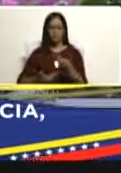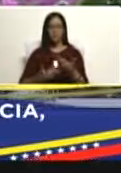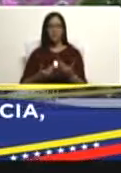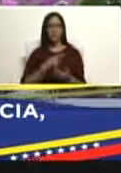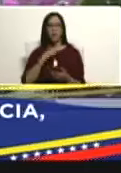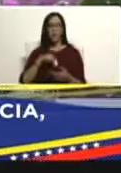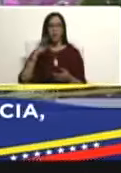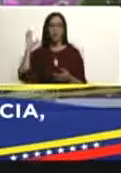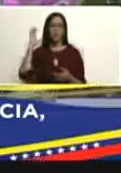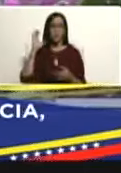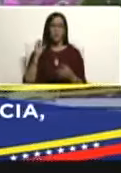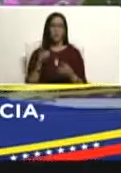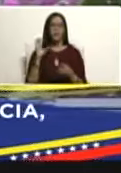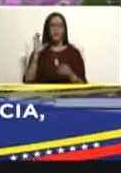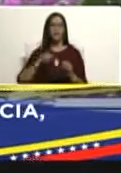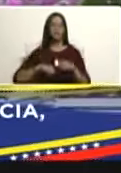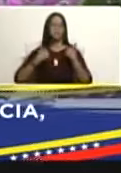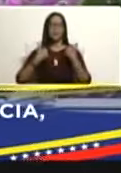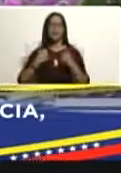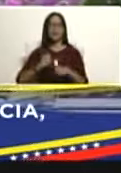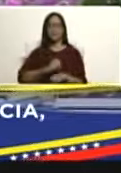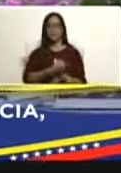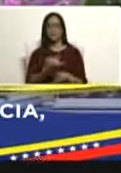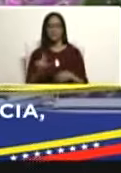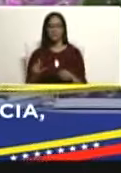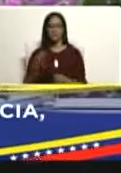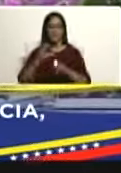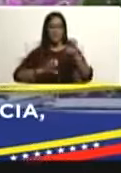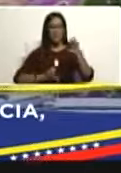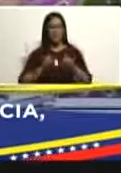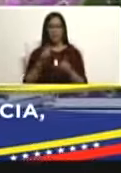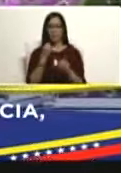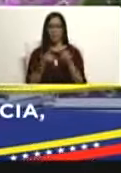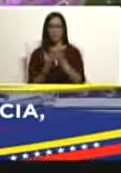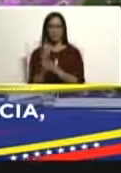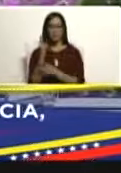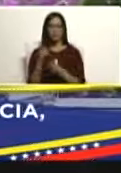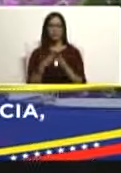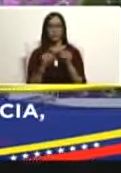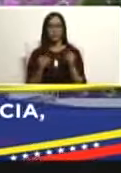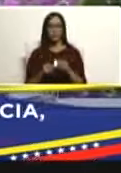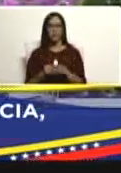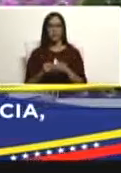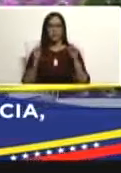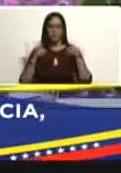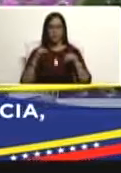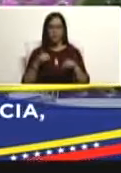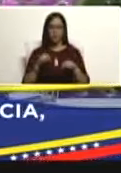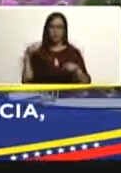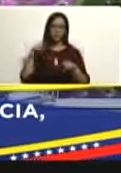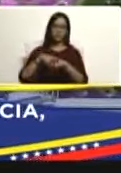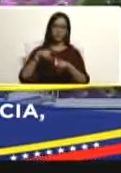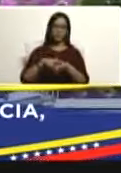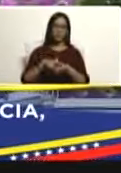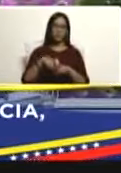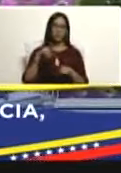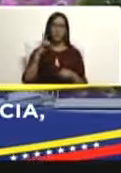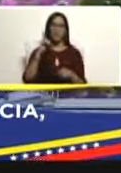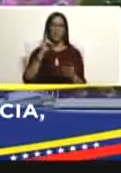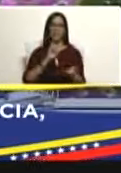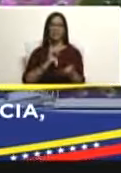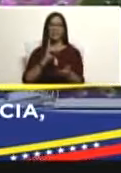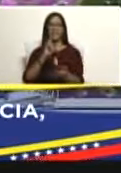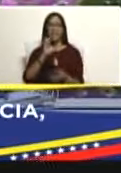séptimo país más biodiverso del planeta. Pero además fenómenos que están atacando en este momento a la región, como el dengue,